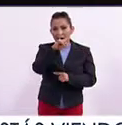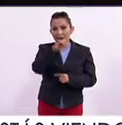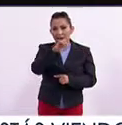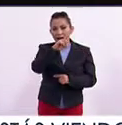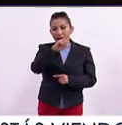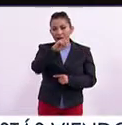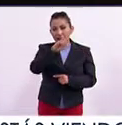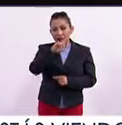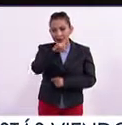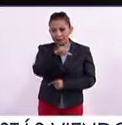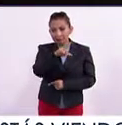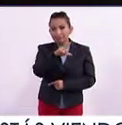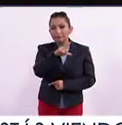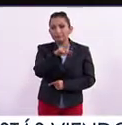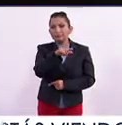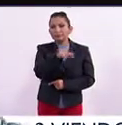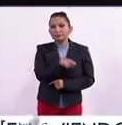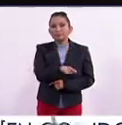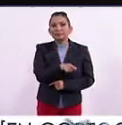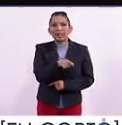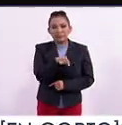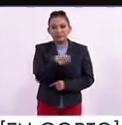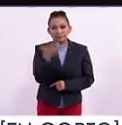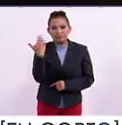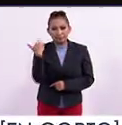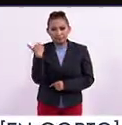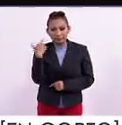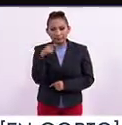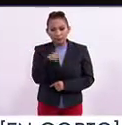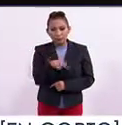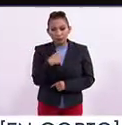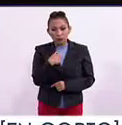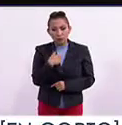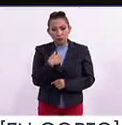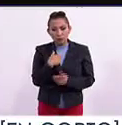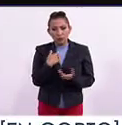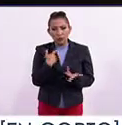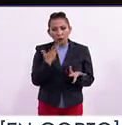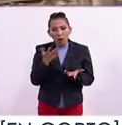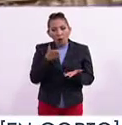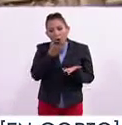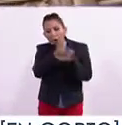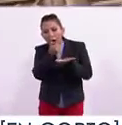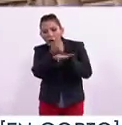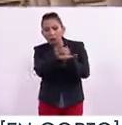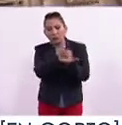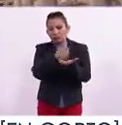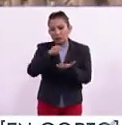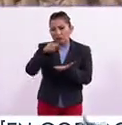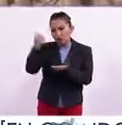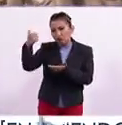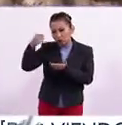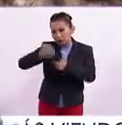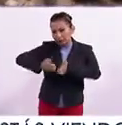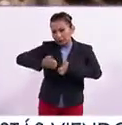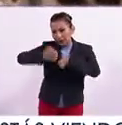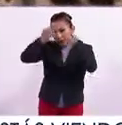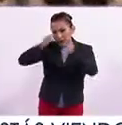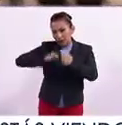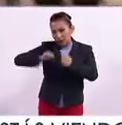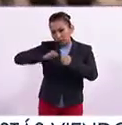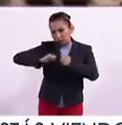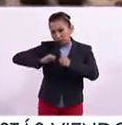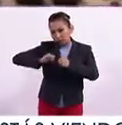pues fue donde yo había tenido ya alguna intervención en otros edificios históricos. Me había interesado mucho, quizás